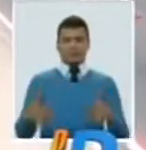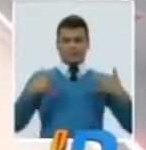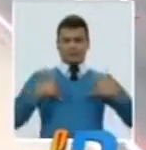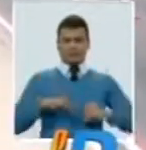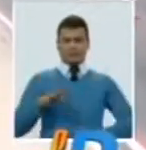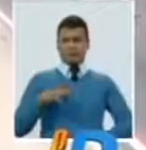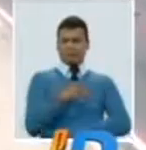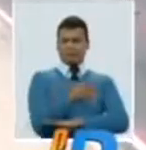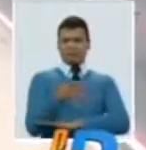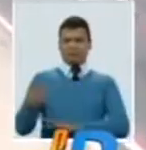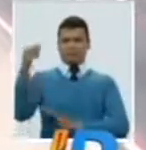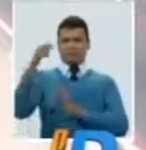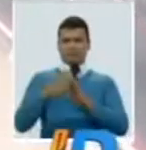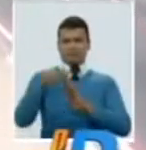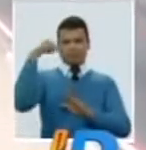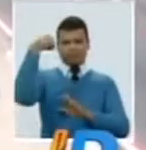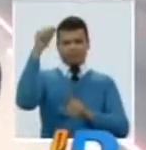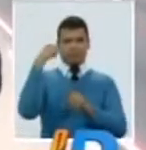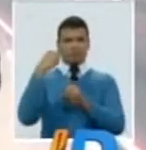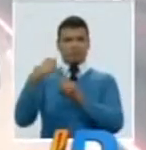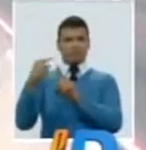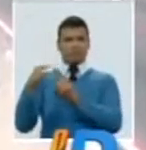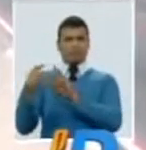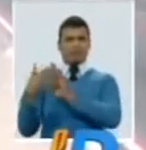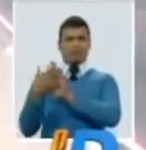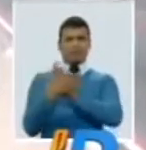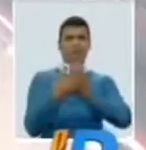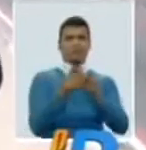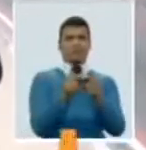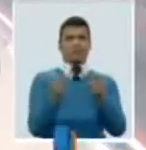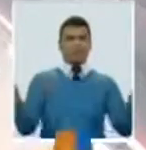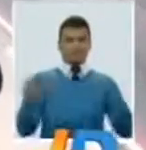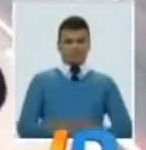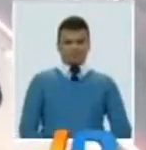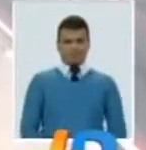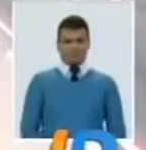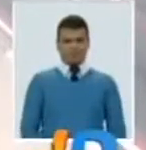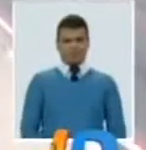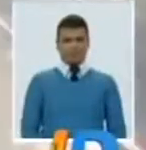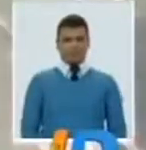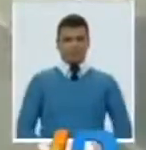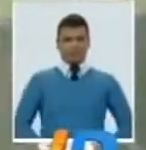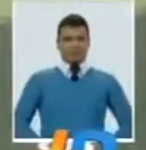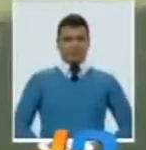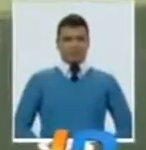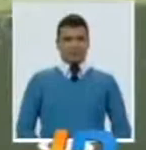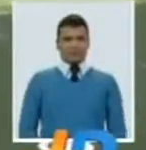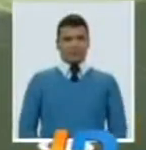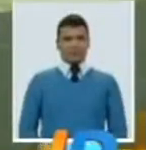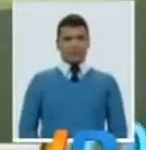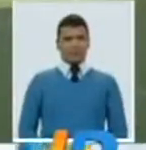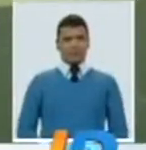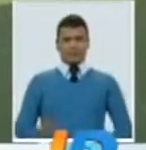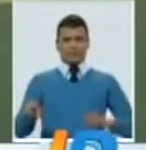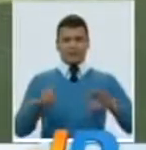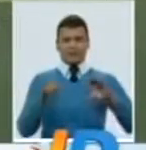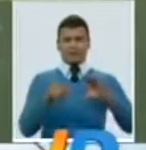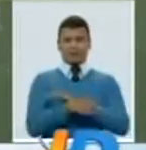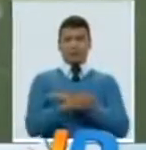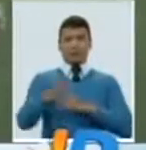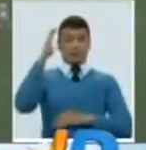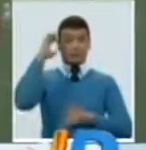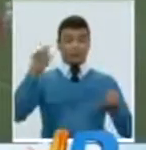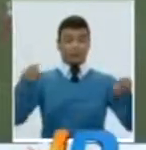gala de Orlando Marmoleco, la mejor tienda de trajes exclusivos para bodas, grados, fiestas y ceremonias especiales. El duelo de europeos que se jugó